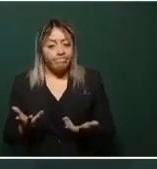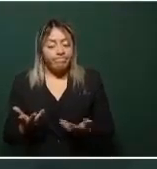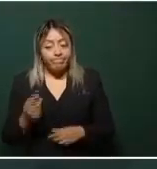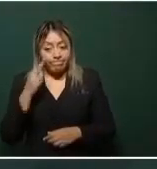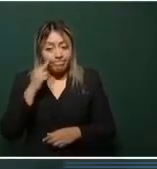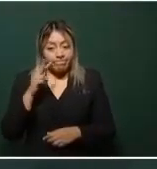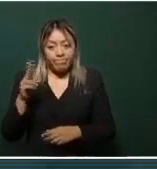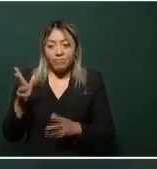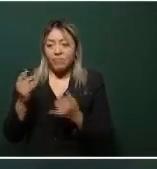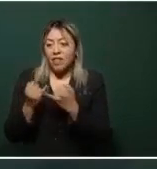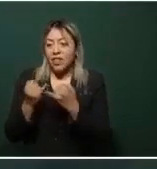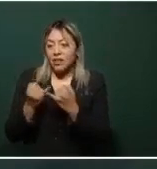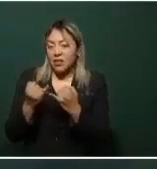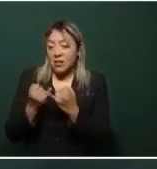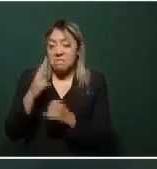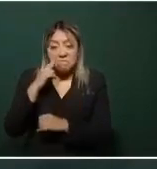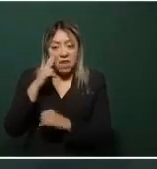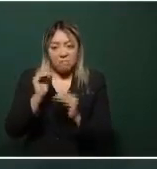Y ya es tendencia.